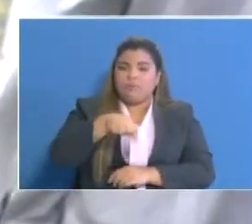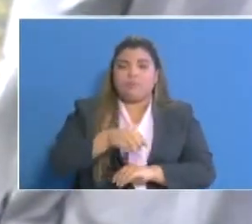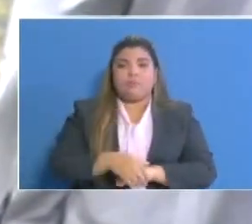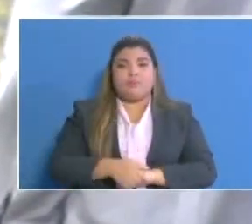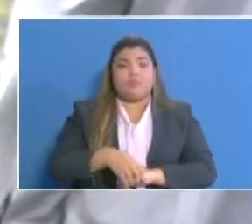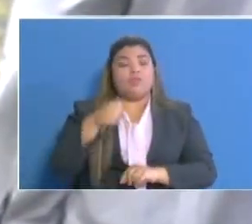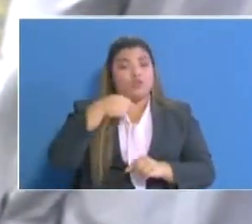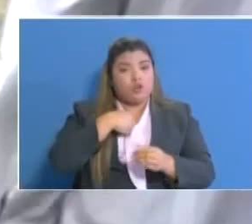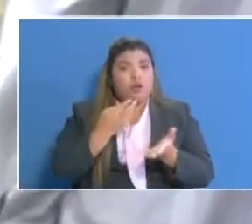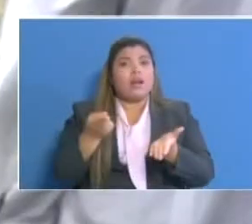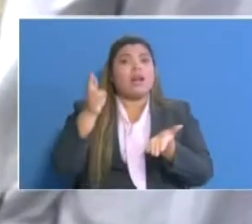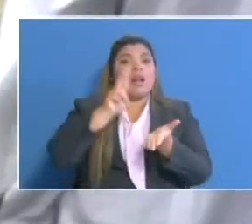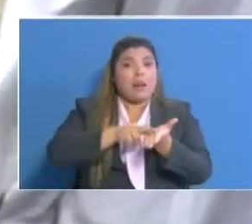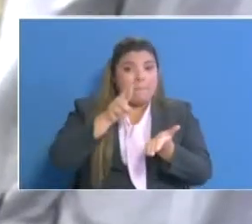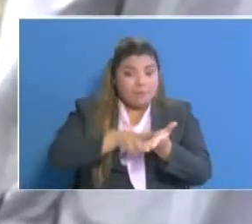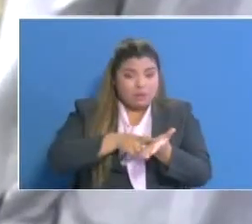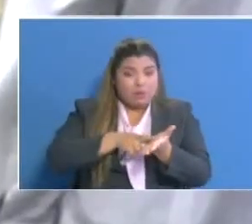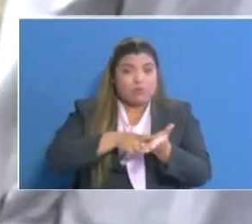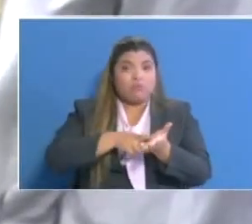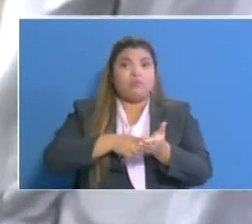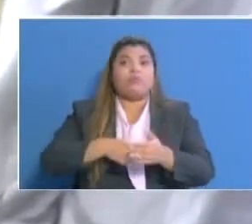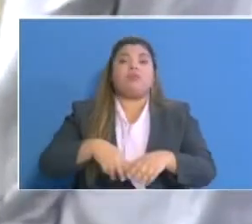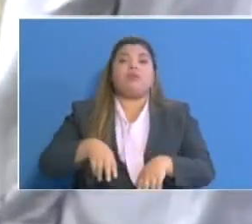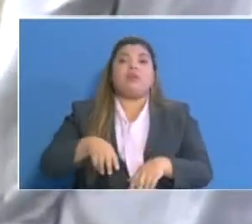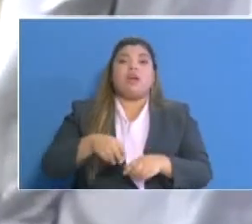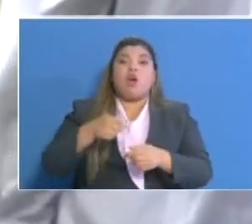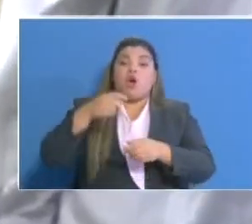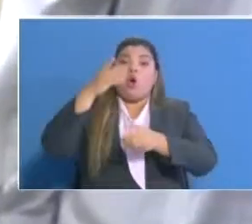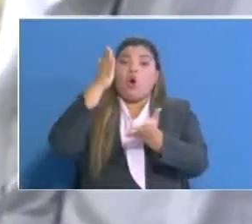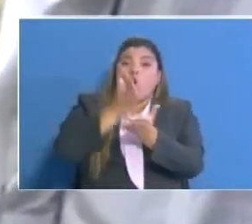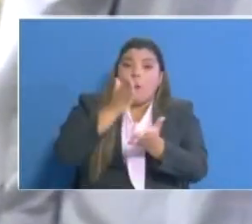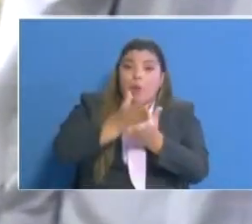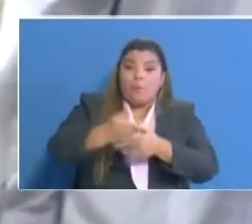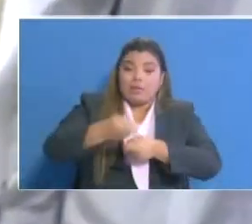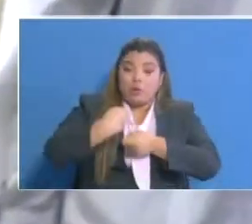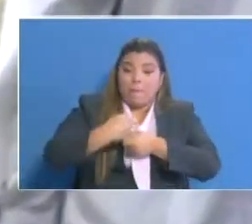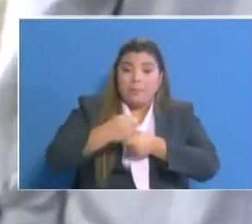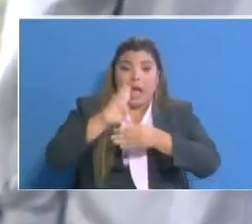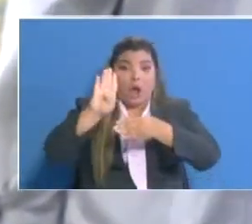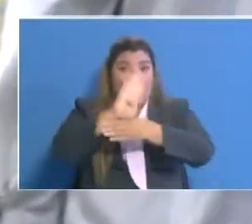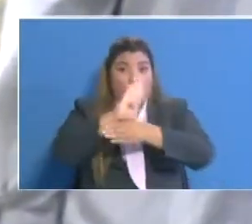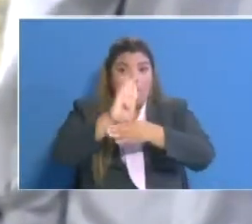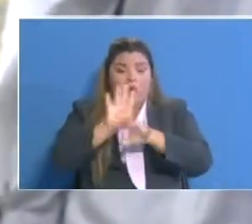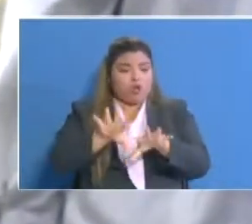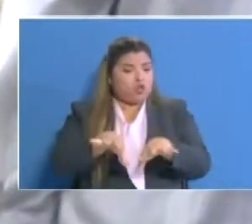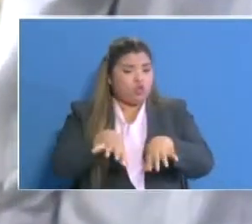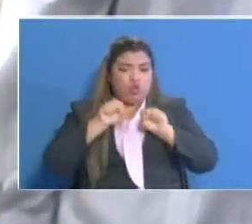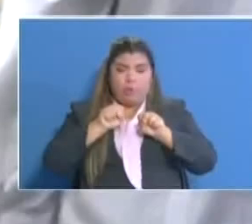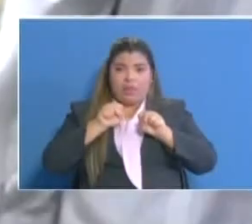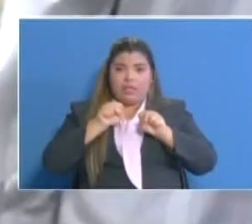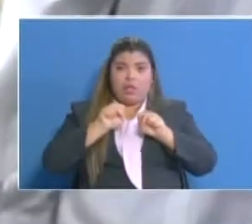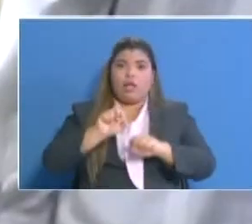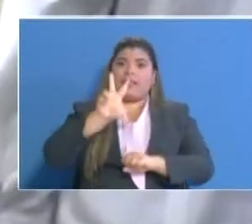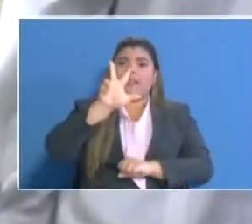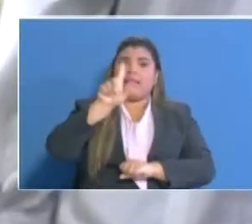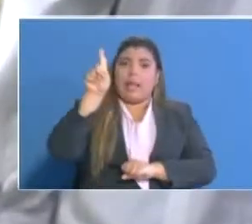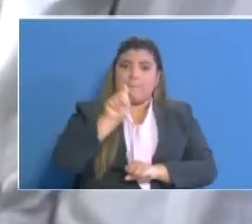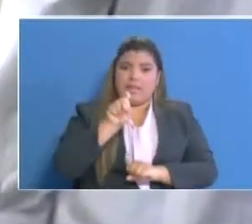Les reitero la moratoria de compromiso bancario por 3 meses.